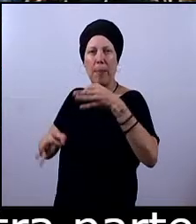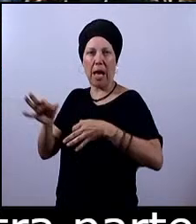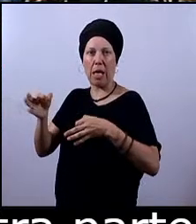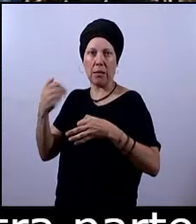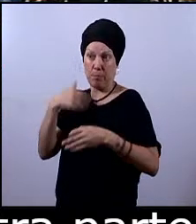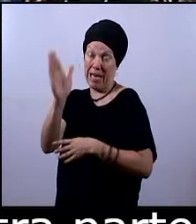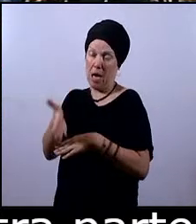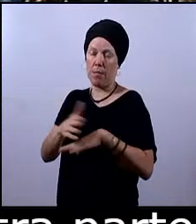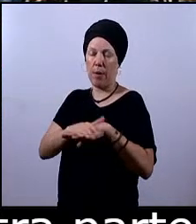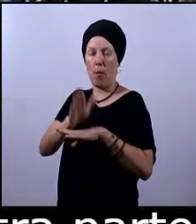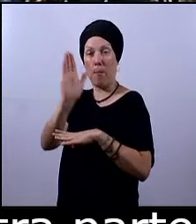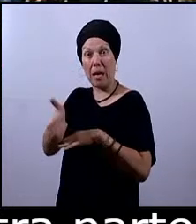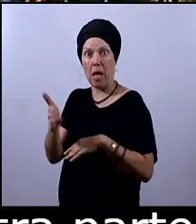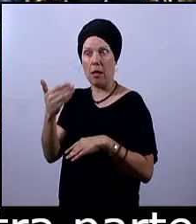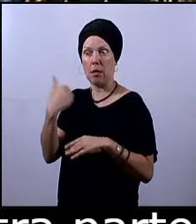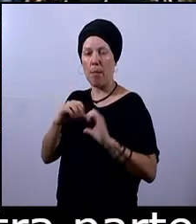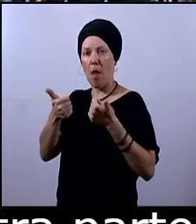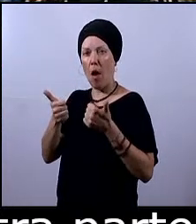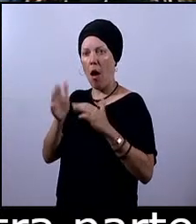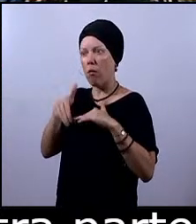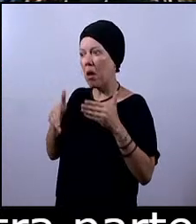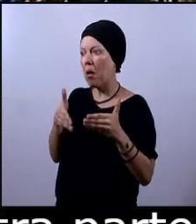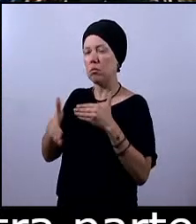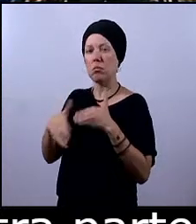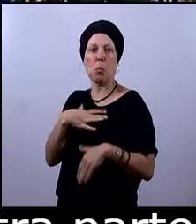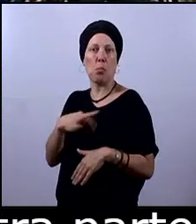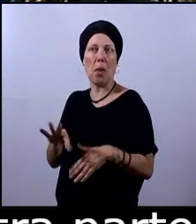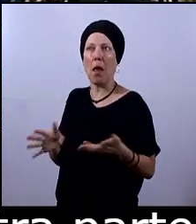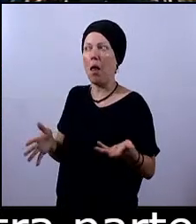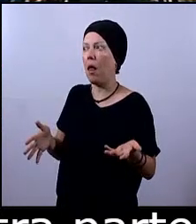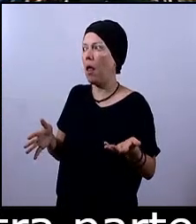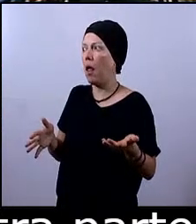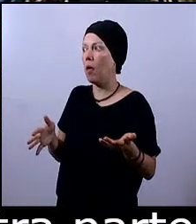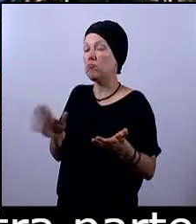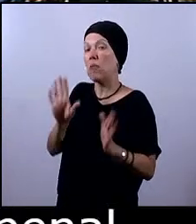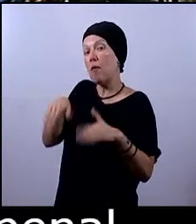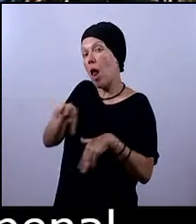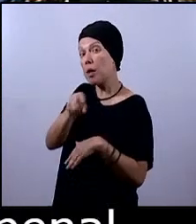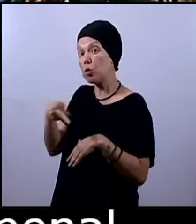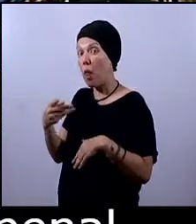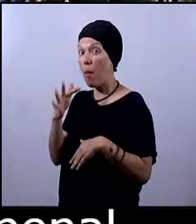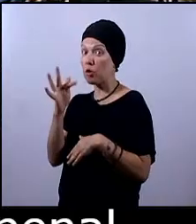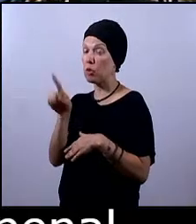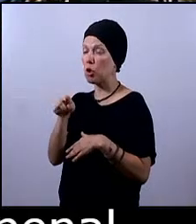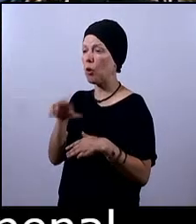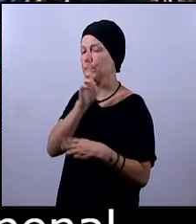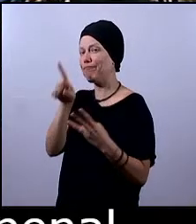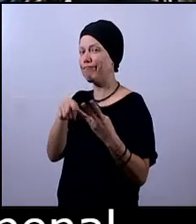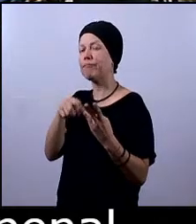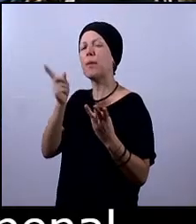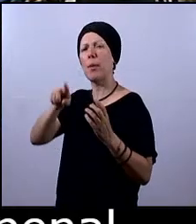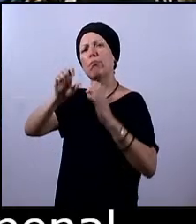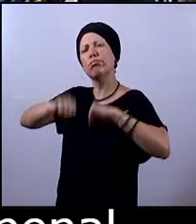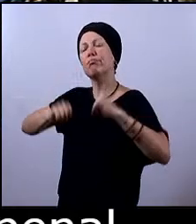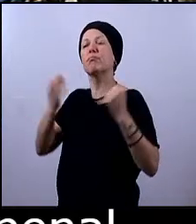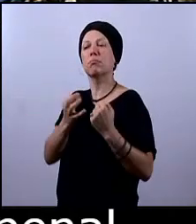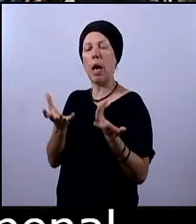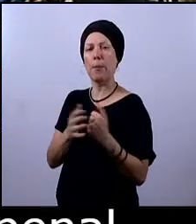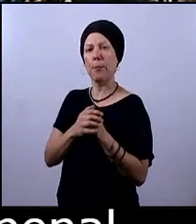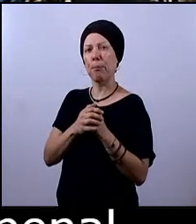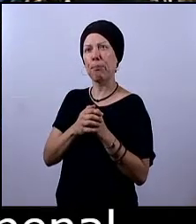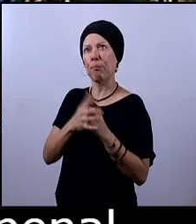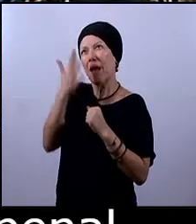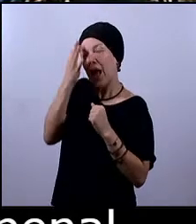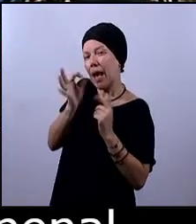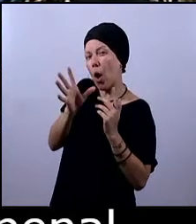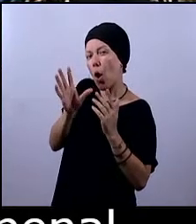iniciado realmente tiene visos de que pueda llegar a buen puerto. Y por último, quería confirmar también, creo que